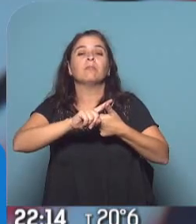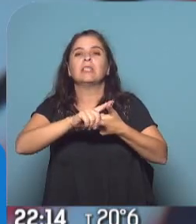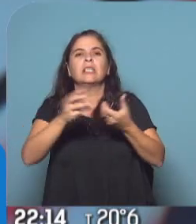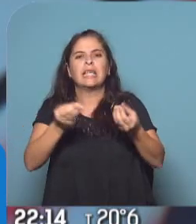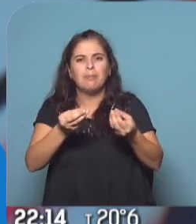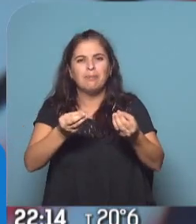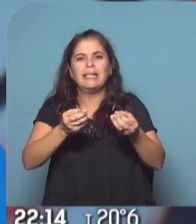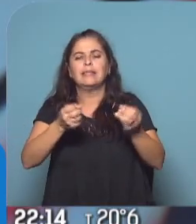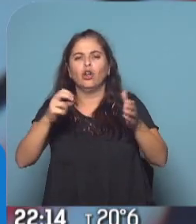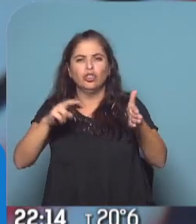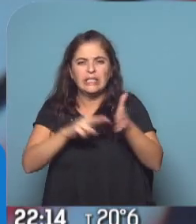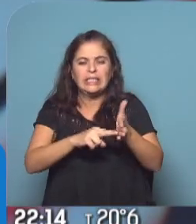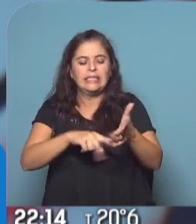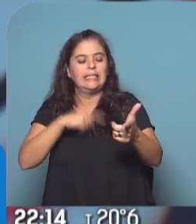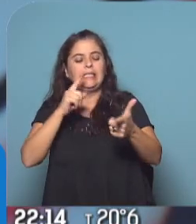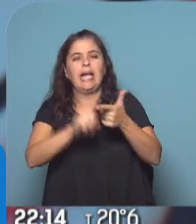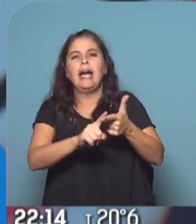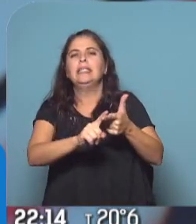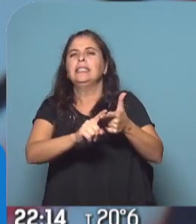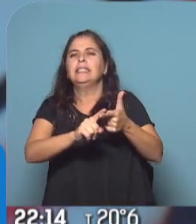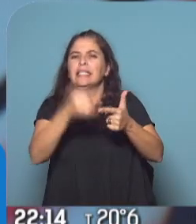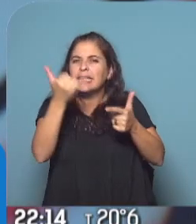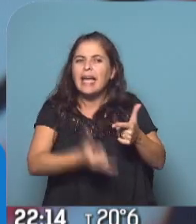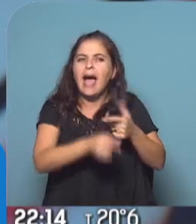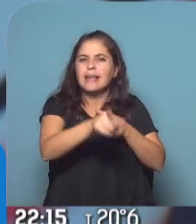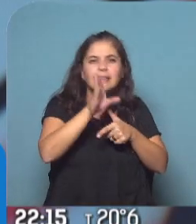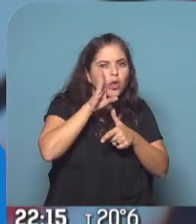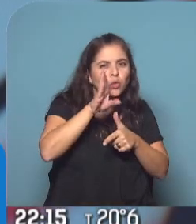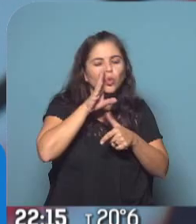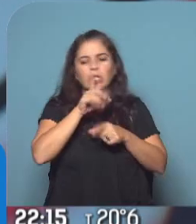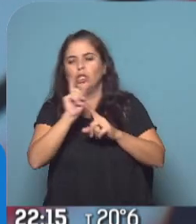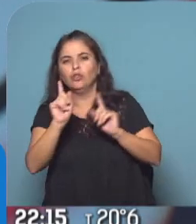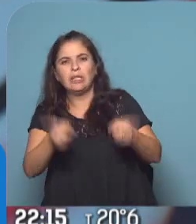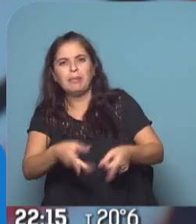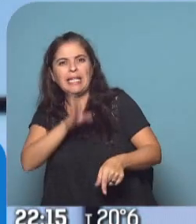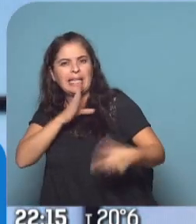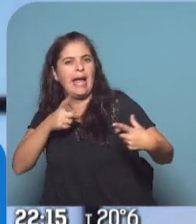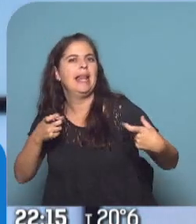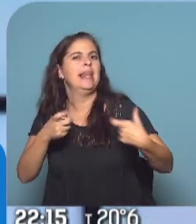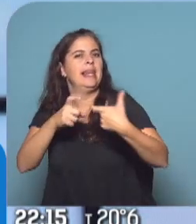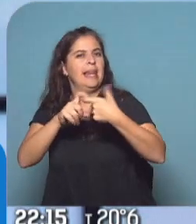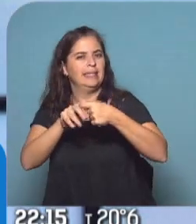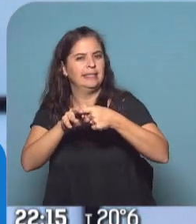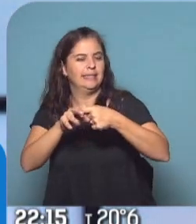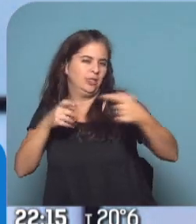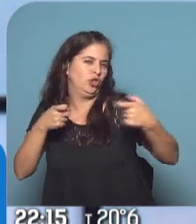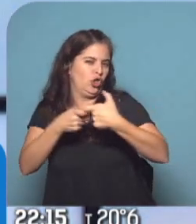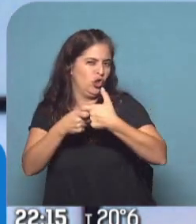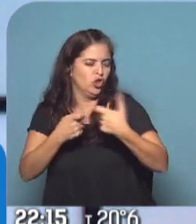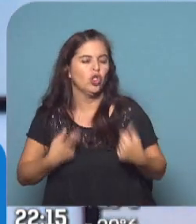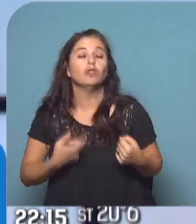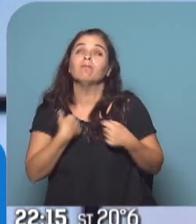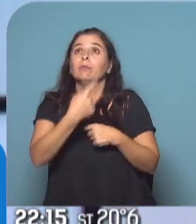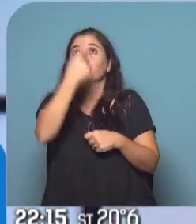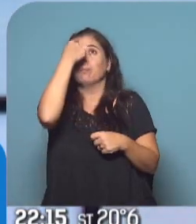alianza más reforzada que nunca con Israel. O sea, en el contexto, en el tablero más grande de Medio Oriente, ¿cómo ves esto? Yo creo que es errática la política. Yo creo